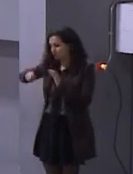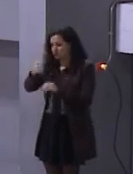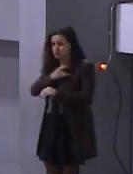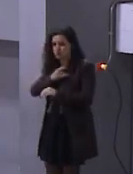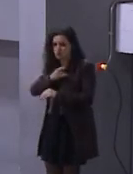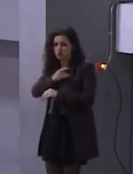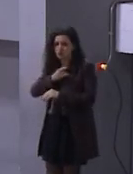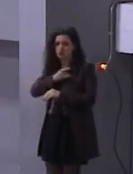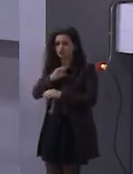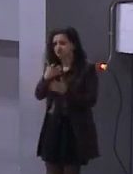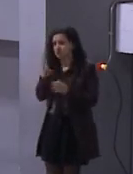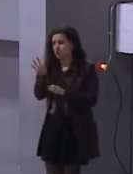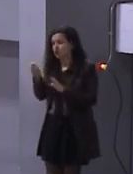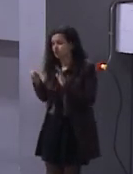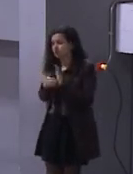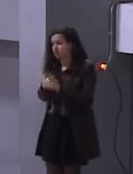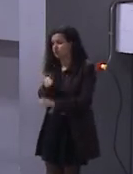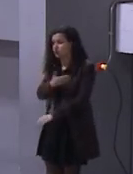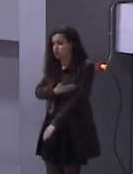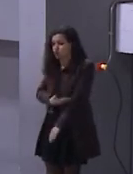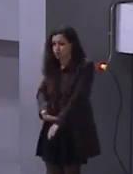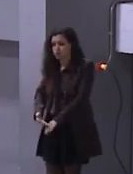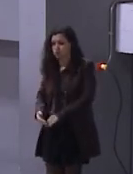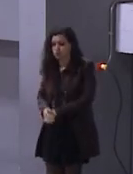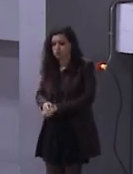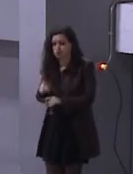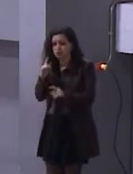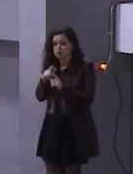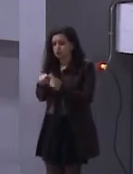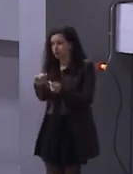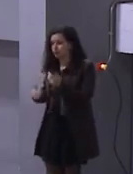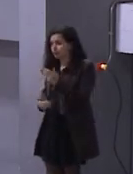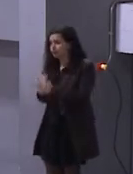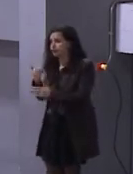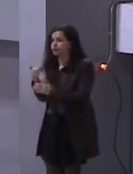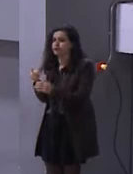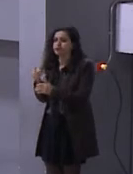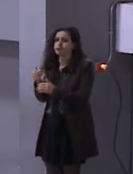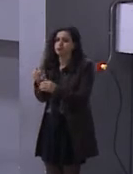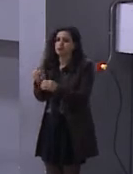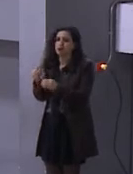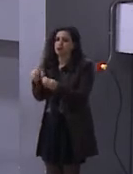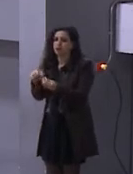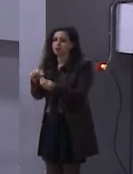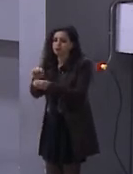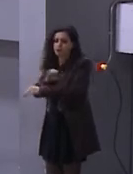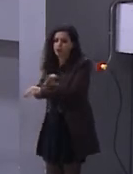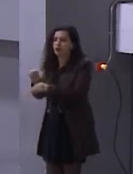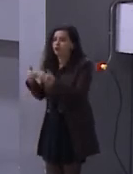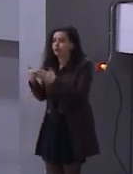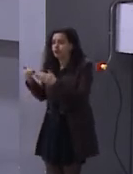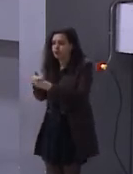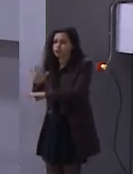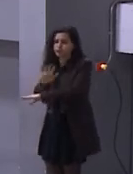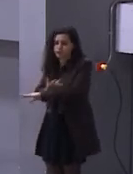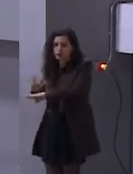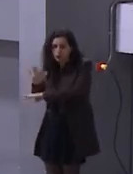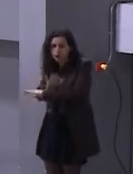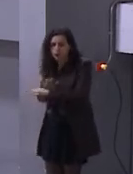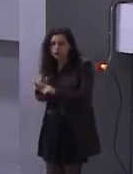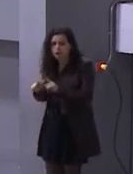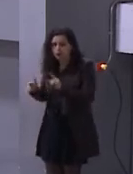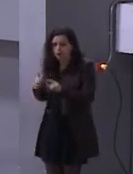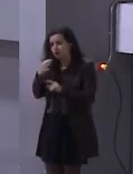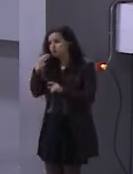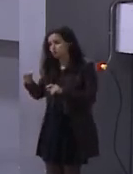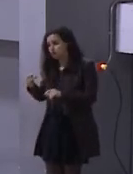llegar del orden de 40 mil millones de pesos, pensando en renovación de equipos, adquisición de software, pero realmente la